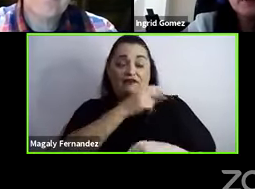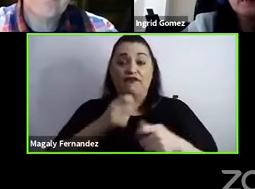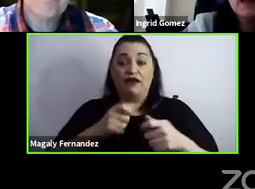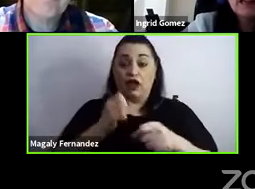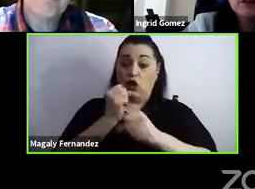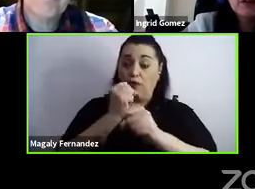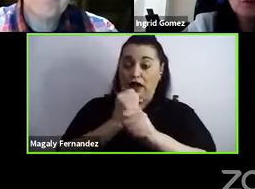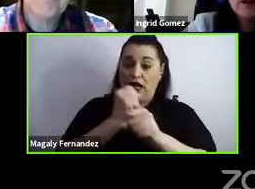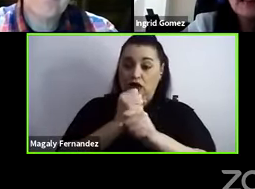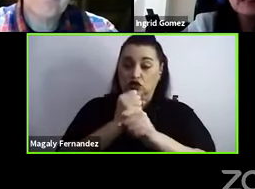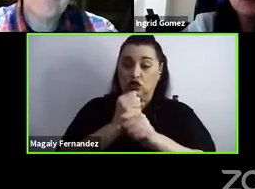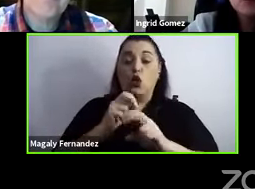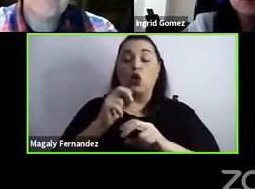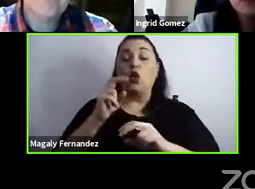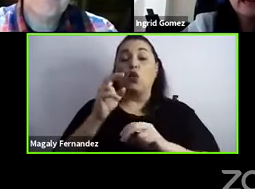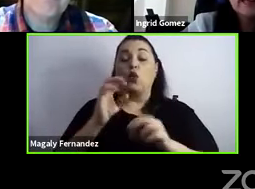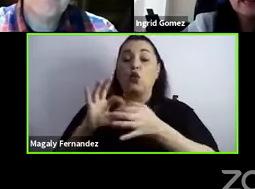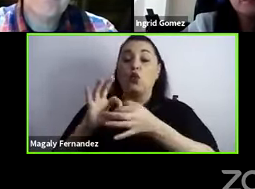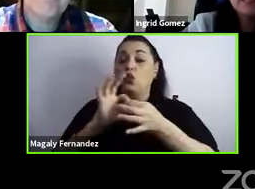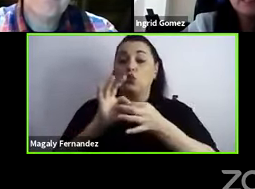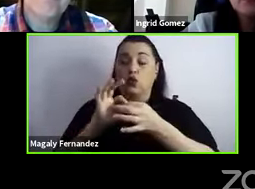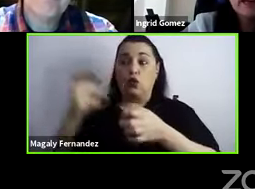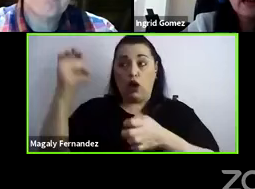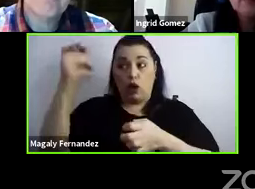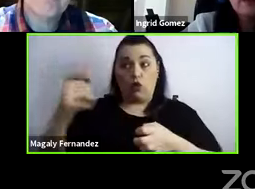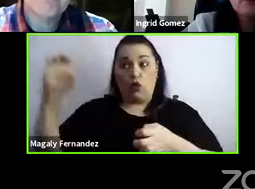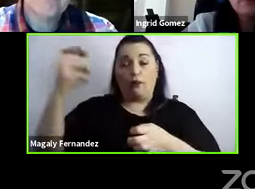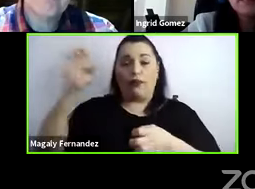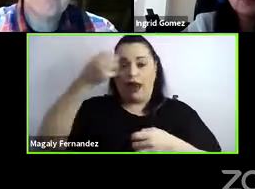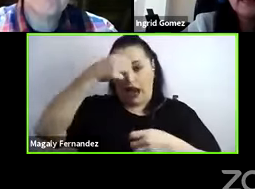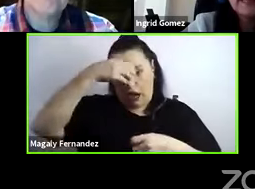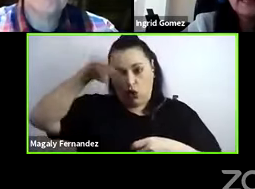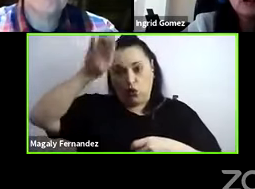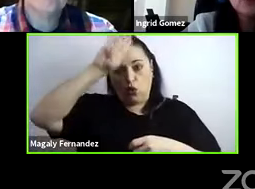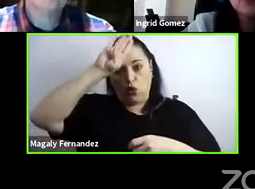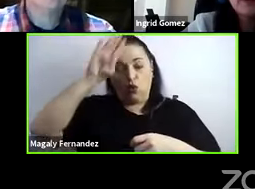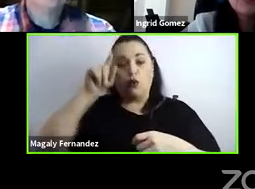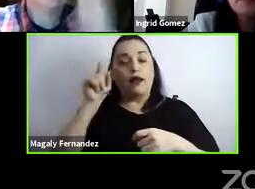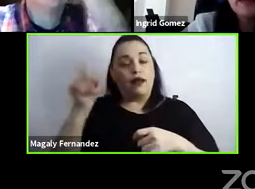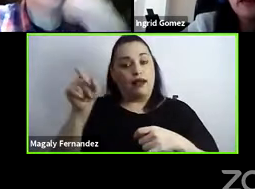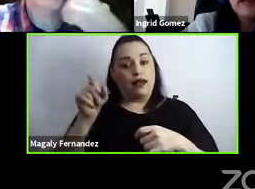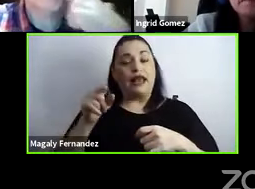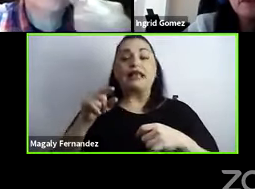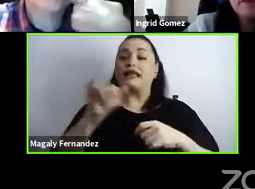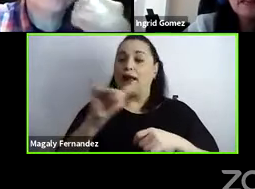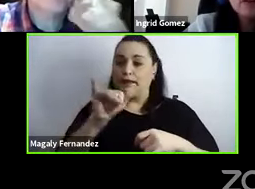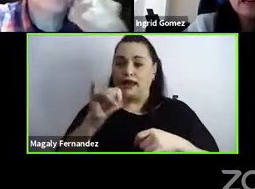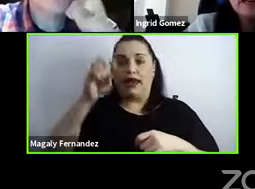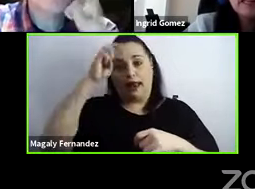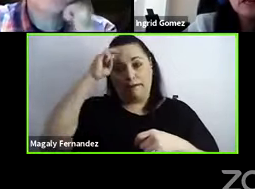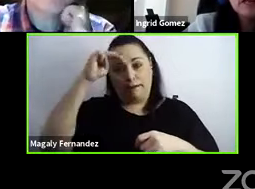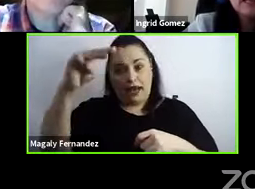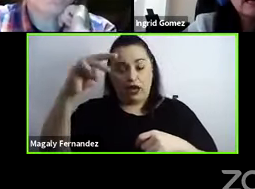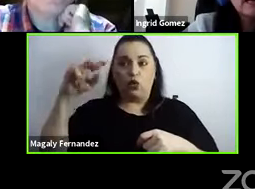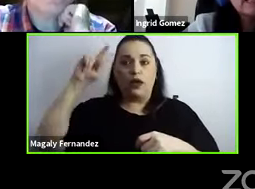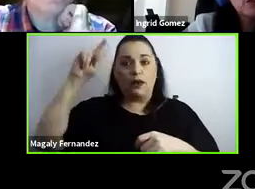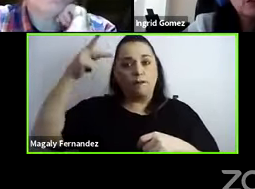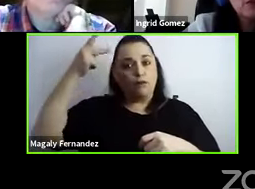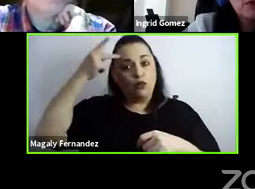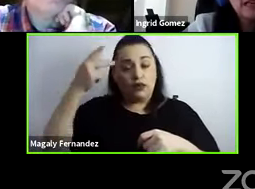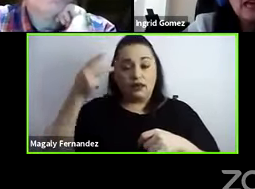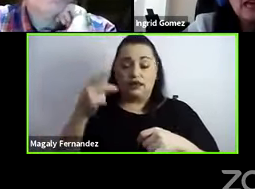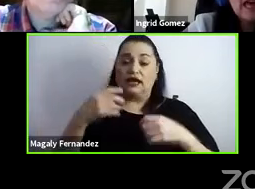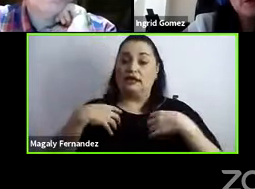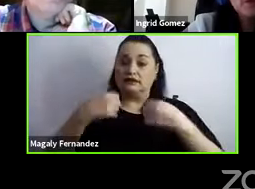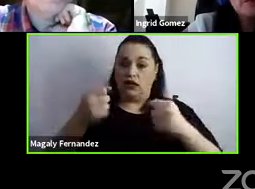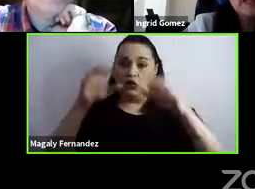de la Unión Europea en Cuba. El doctor Garay además fue jefe de cooperación de la Unión Europea en México y de política de